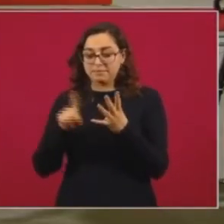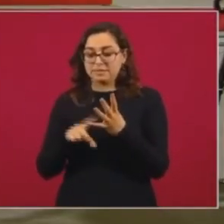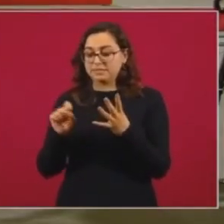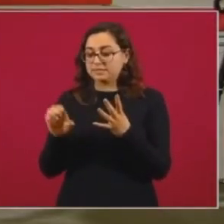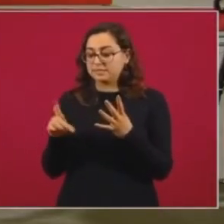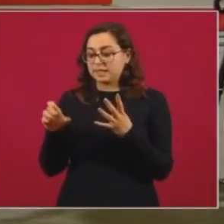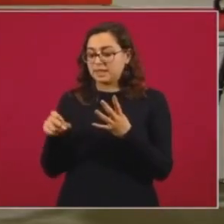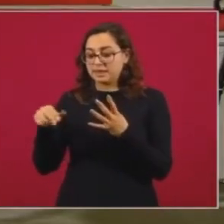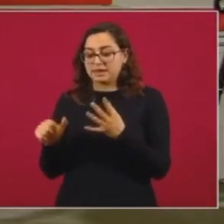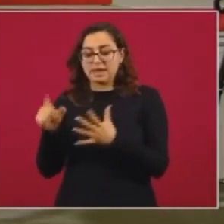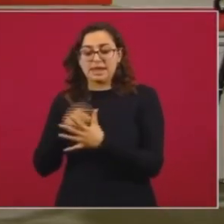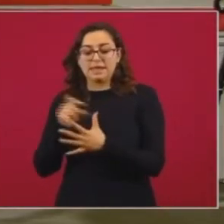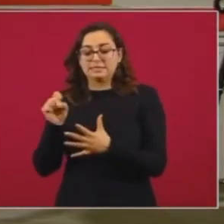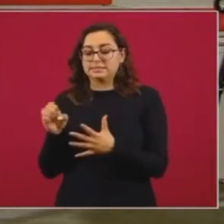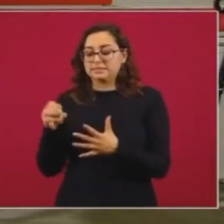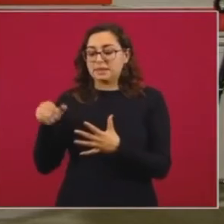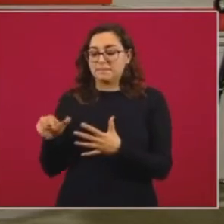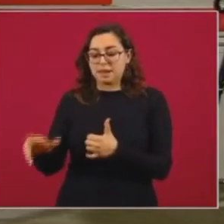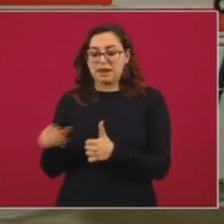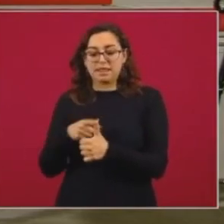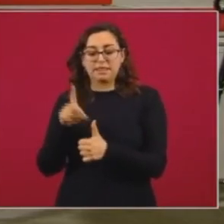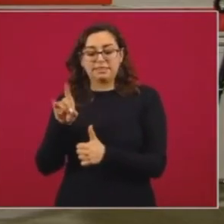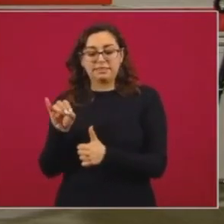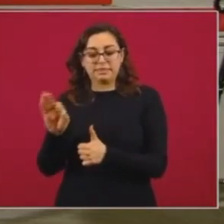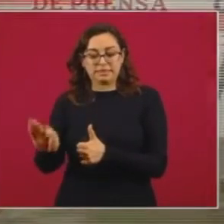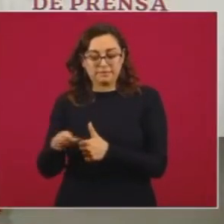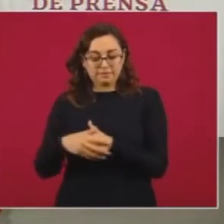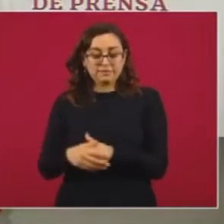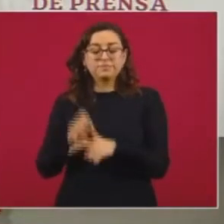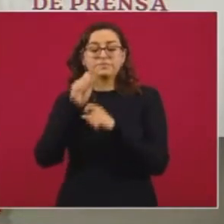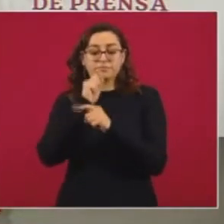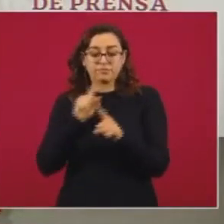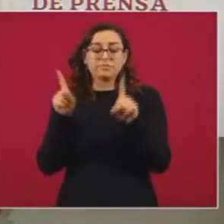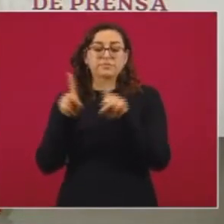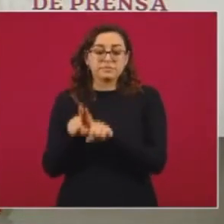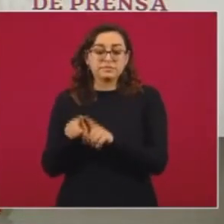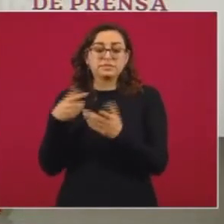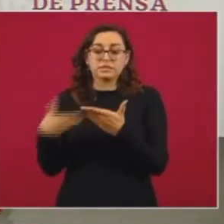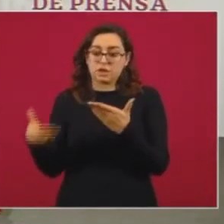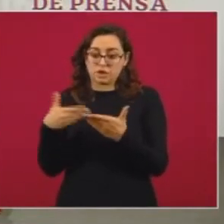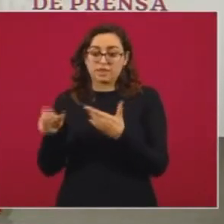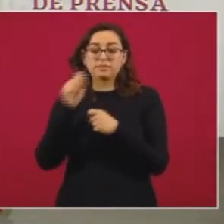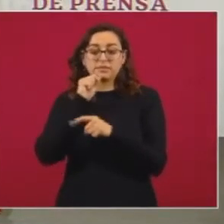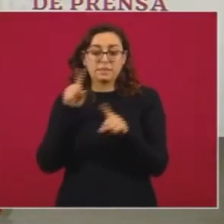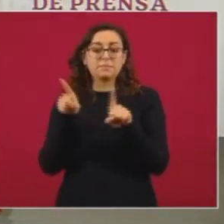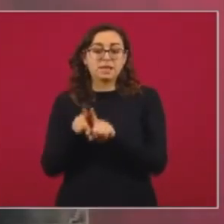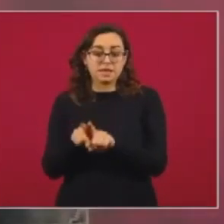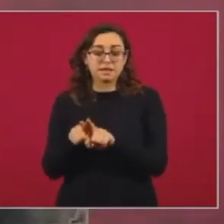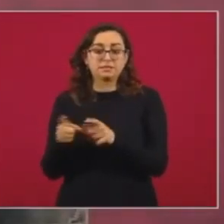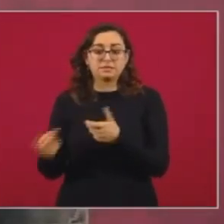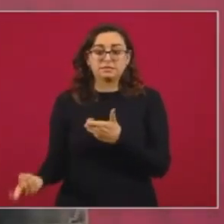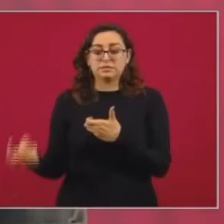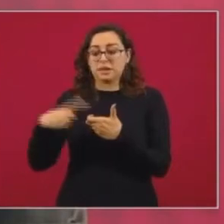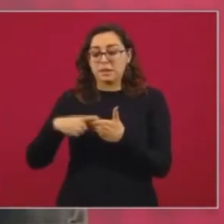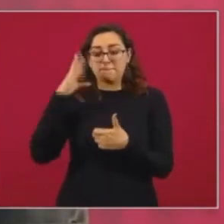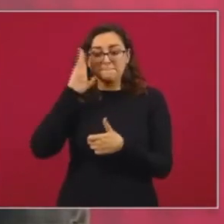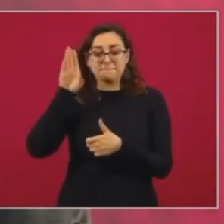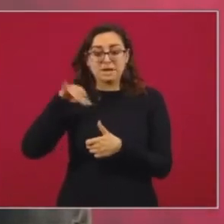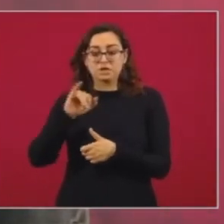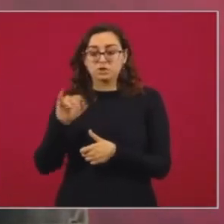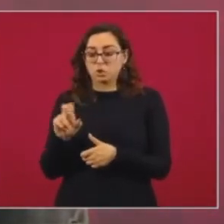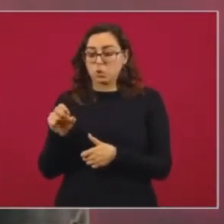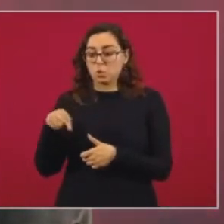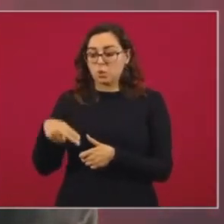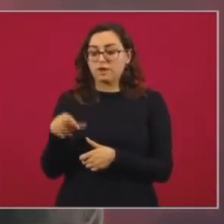SEDENA, CEMAR y el Sistema Nacional DIF. Y ahora participa como invitado permanente también el maestro Juan Ferrer, titular